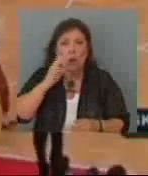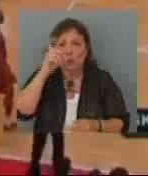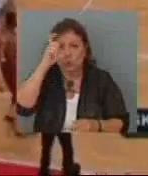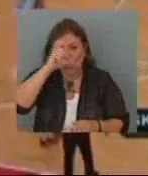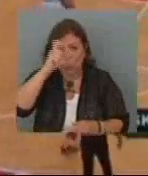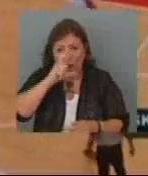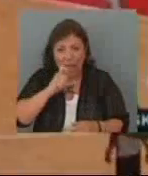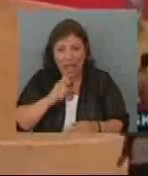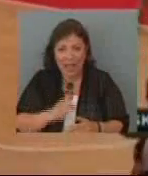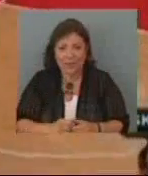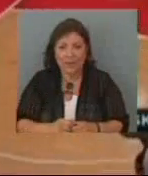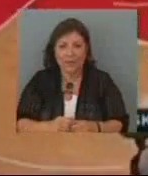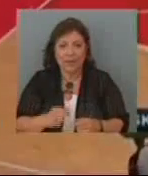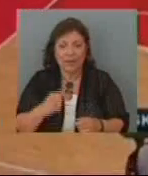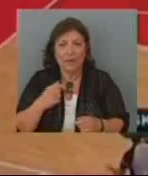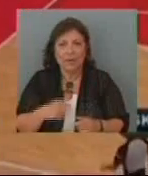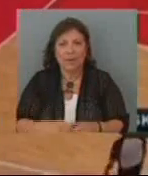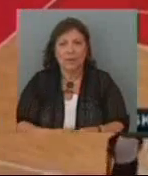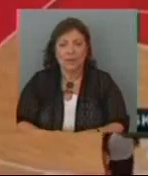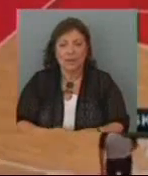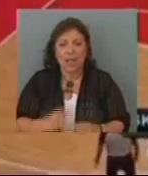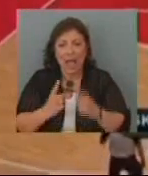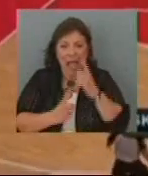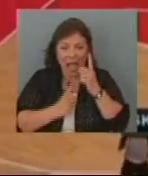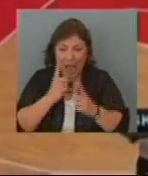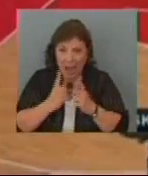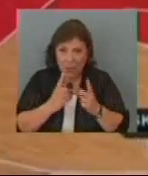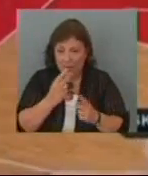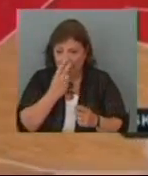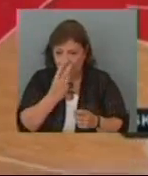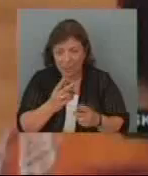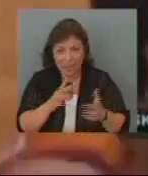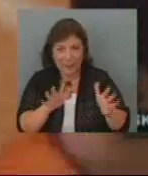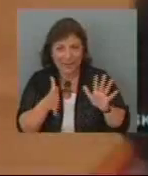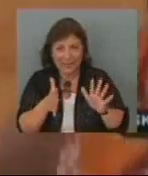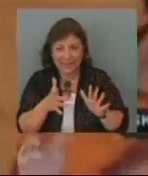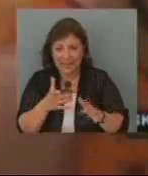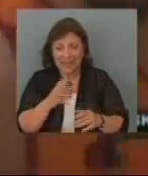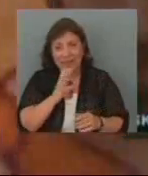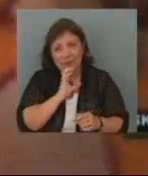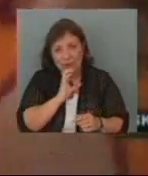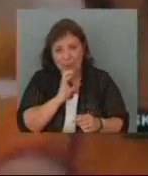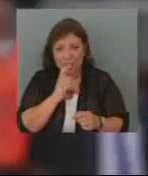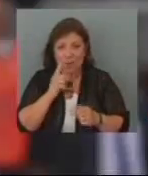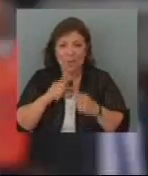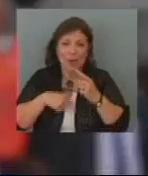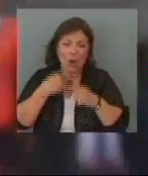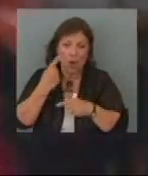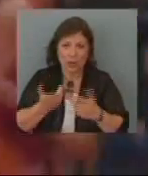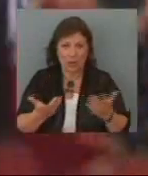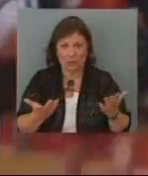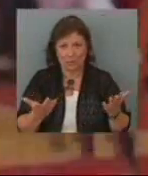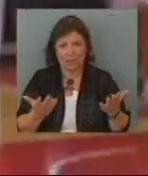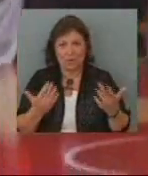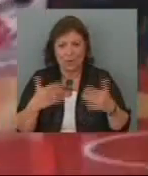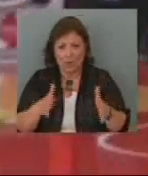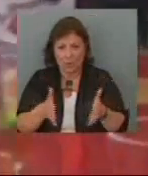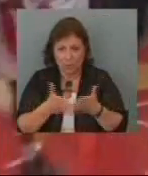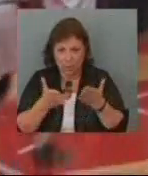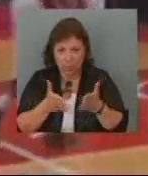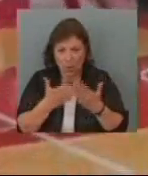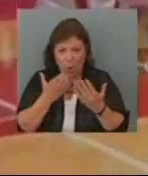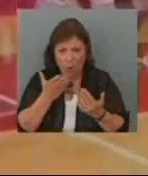Carlos Arroyo. Algunos le puede parecer gracioso, otros van a decir, bueno, qué disparate, pobre